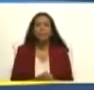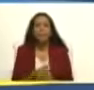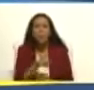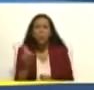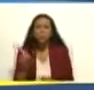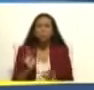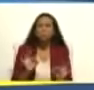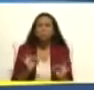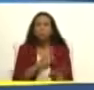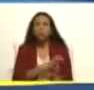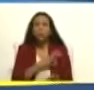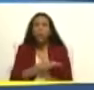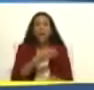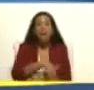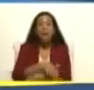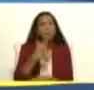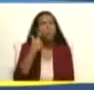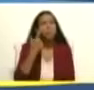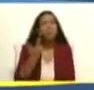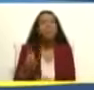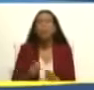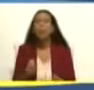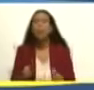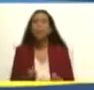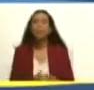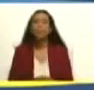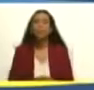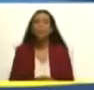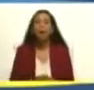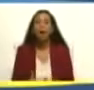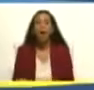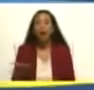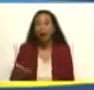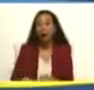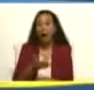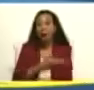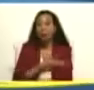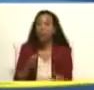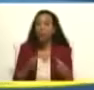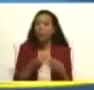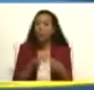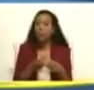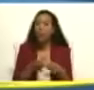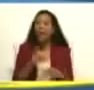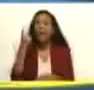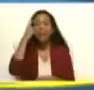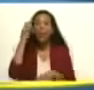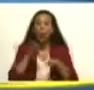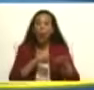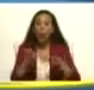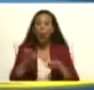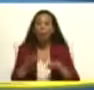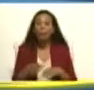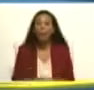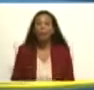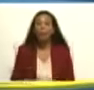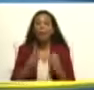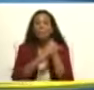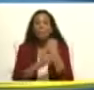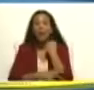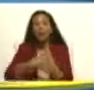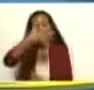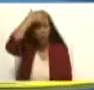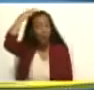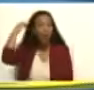movidos, los he visto en las calles. Tuvimos una reunión bellísima el jueves en Parque del Este, en Parque Francisco